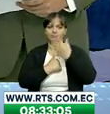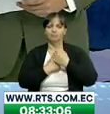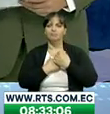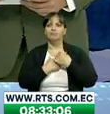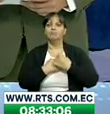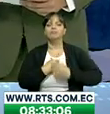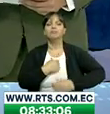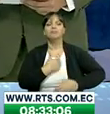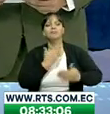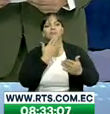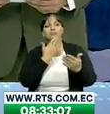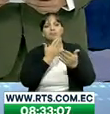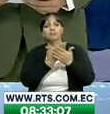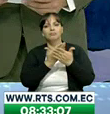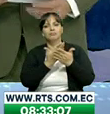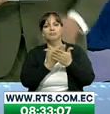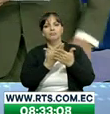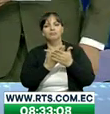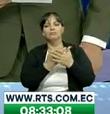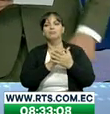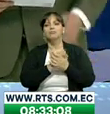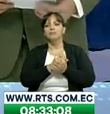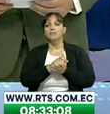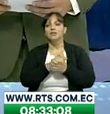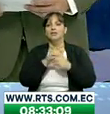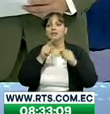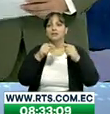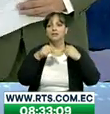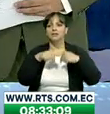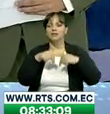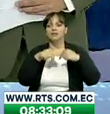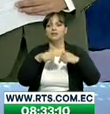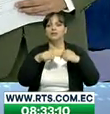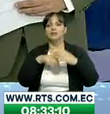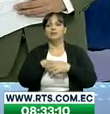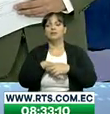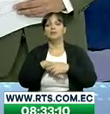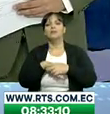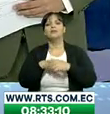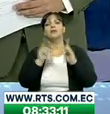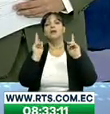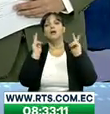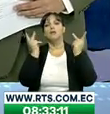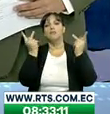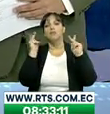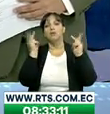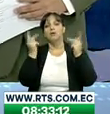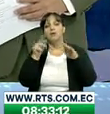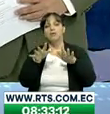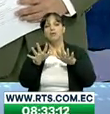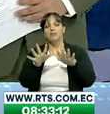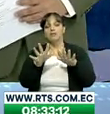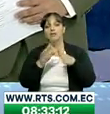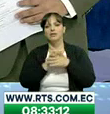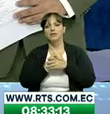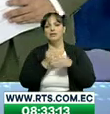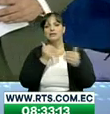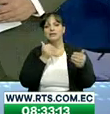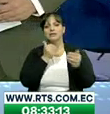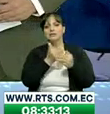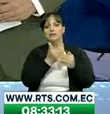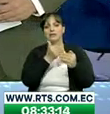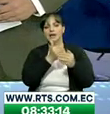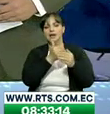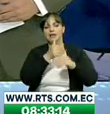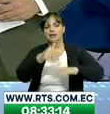muchas gracias josé luís así es amigos televidentes nos encontramos en la decimotercera etapa de la ciudadela alborada a una cuadra de la avenida francisco brian al